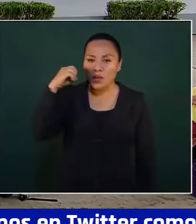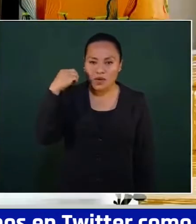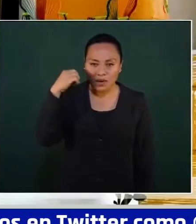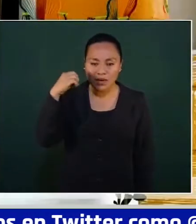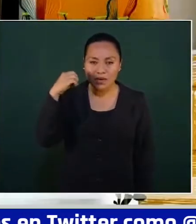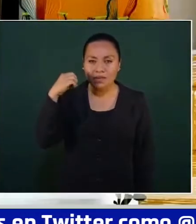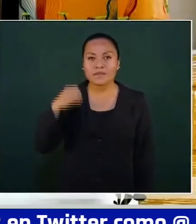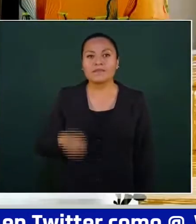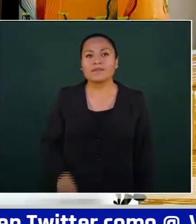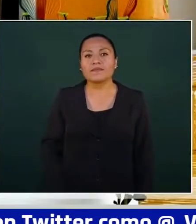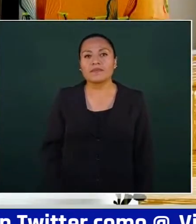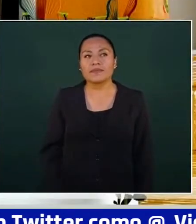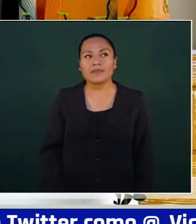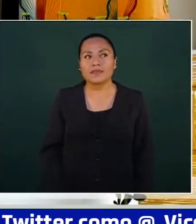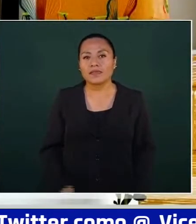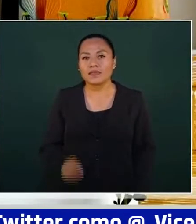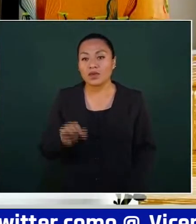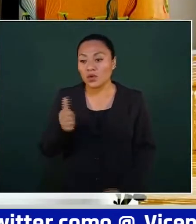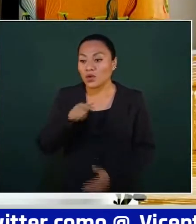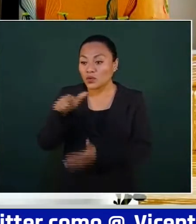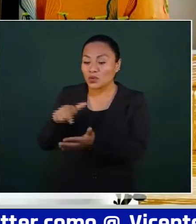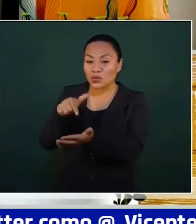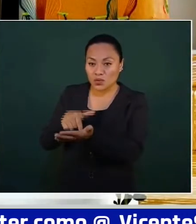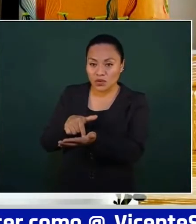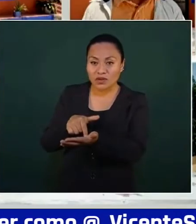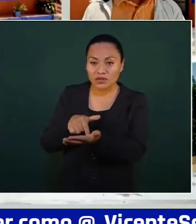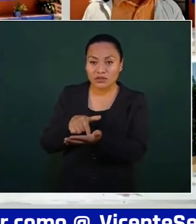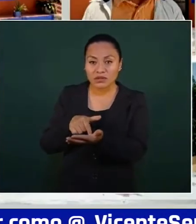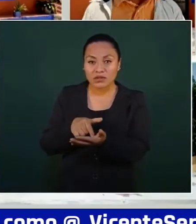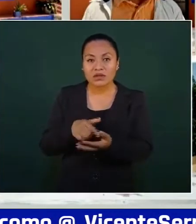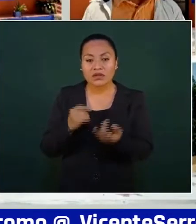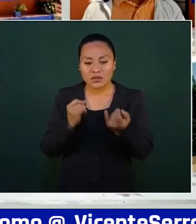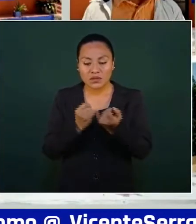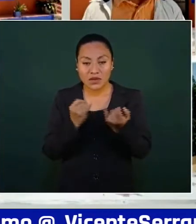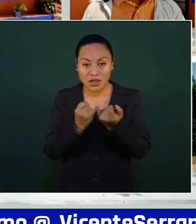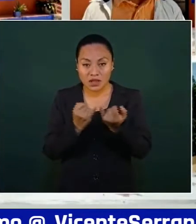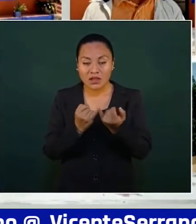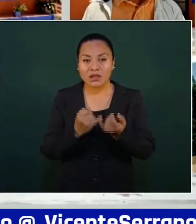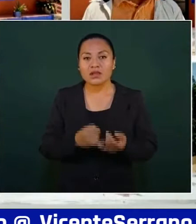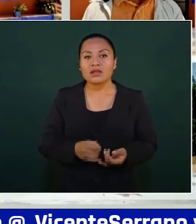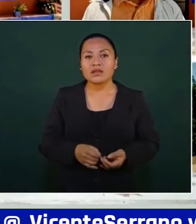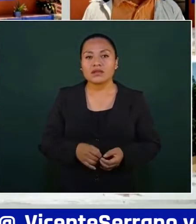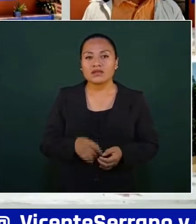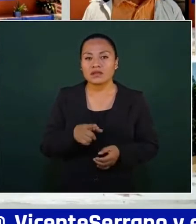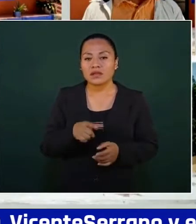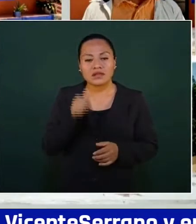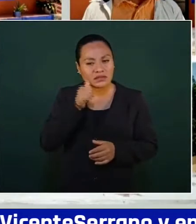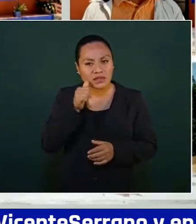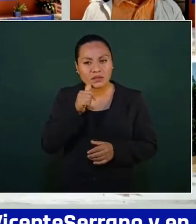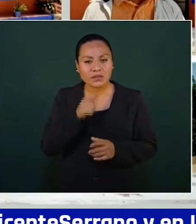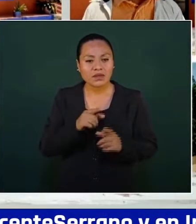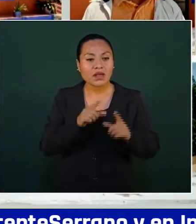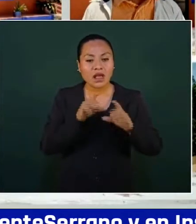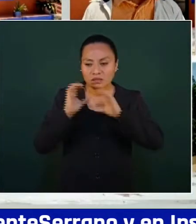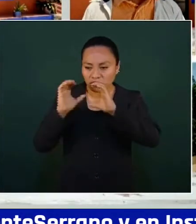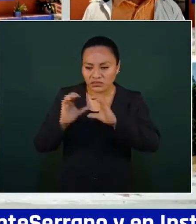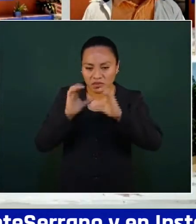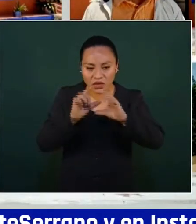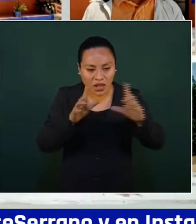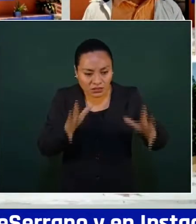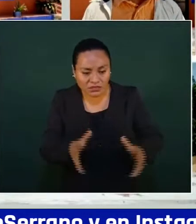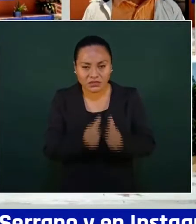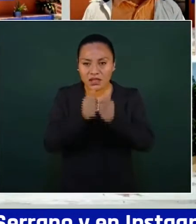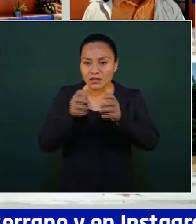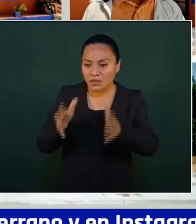En otras entidades también se ha tratado de conservar la vivienda o de rescatar